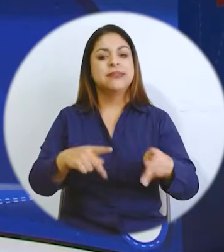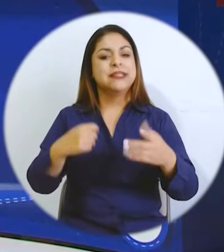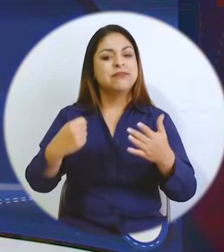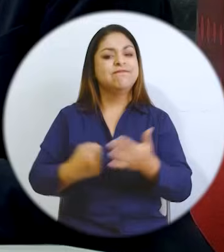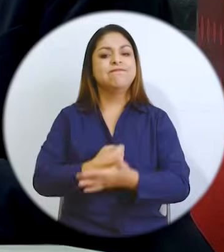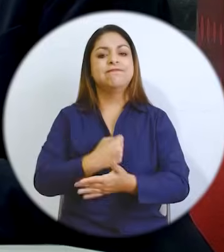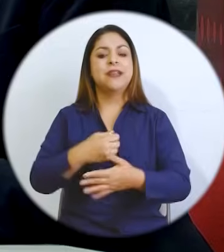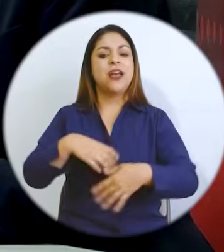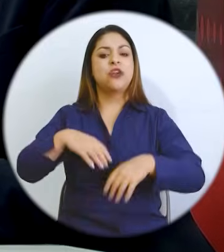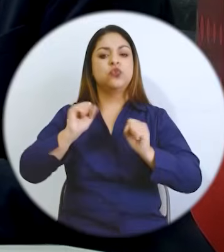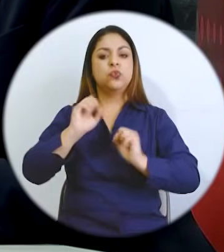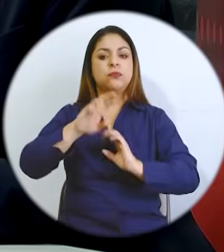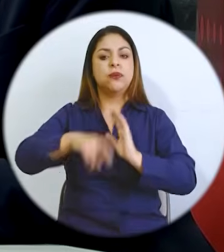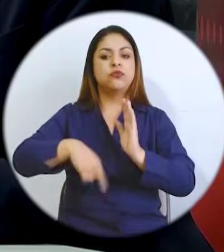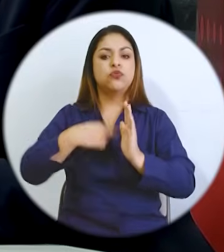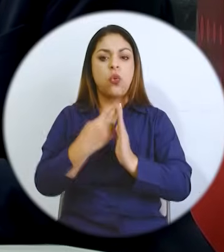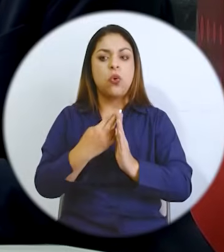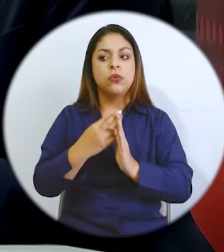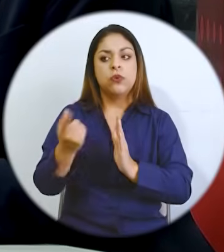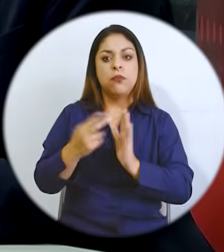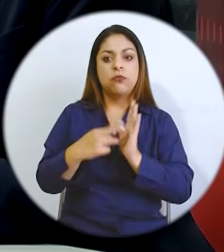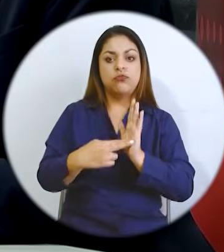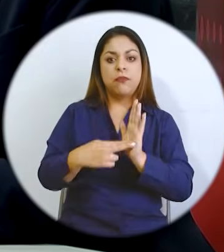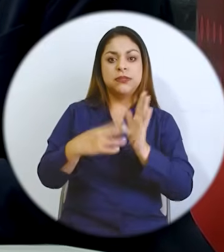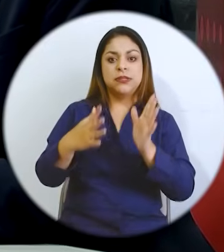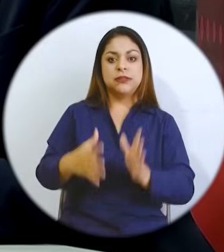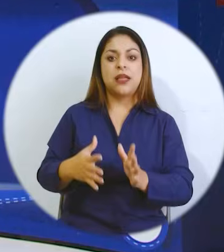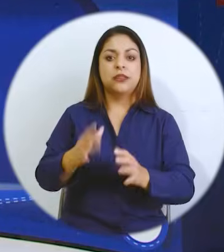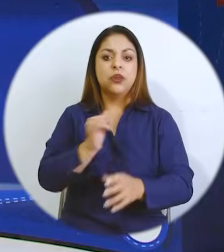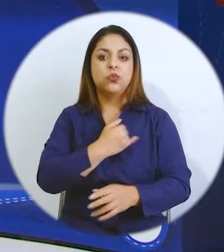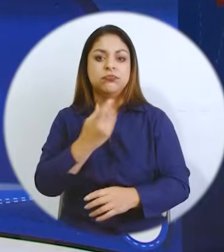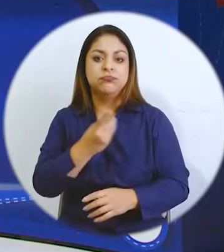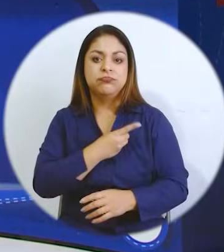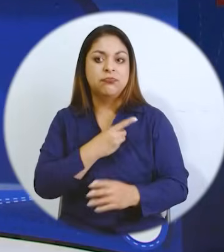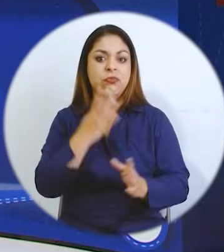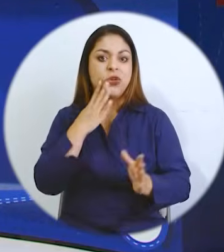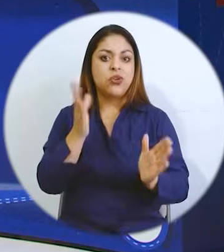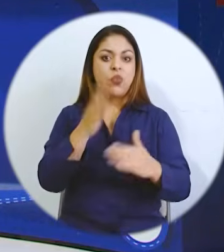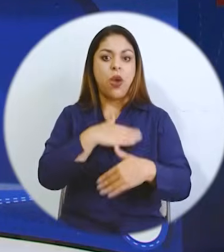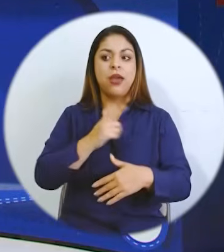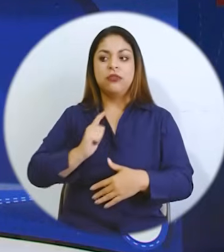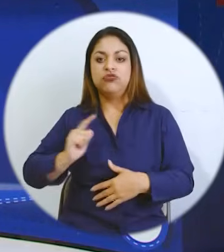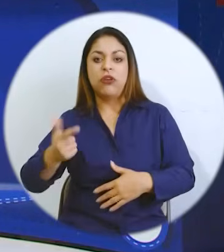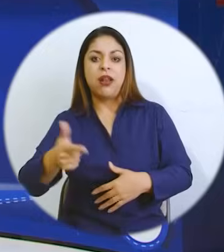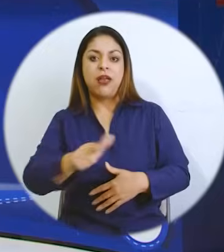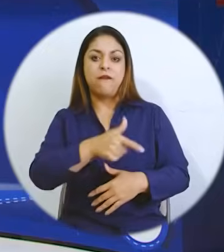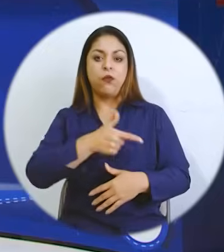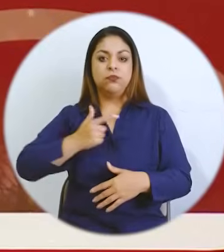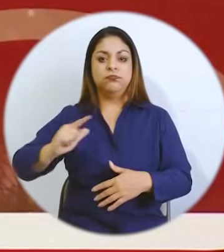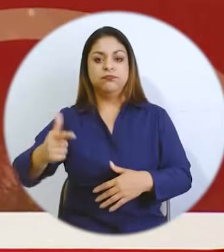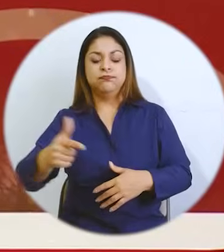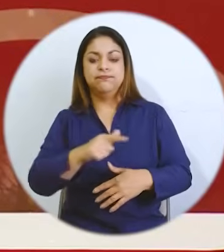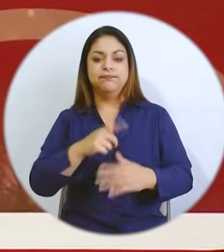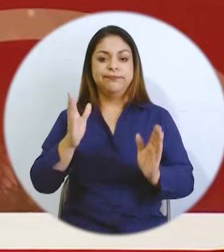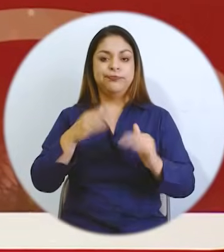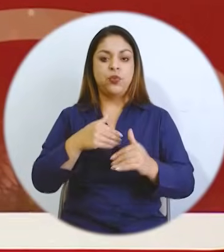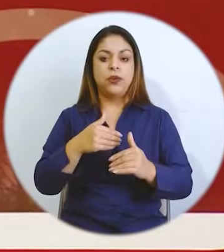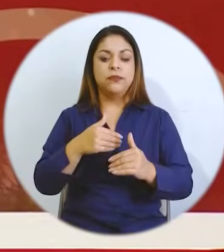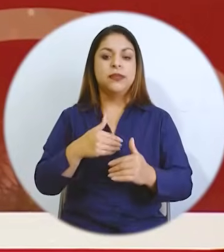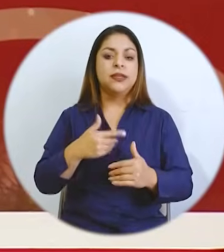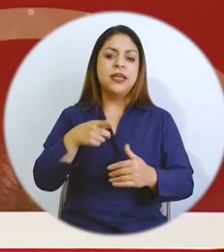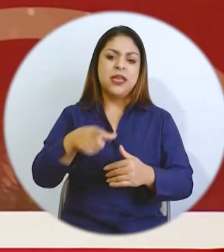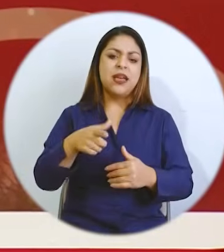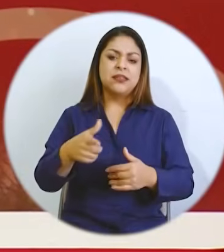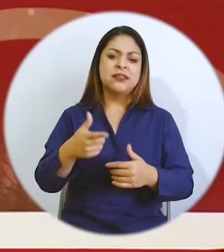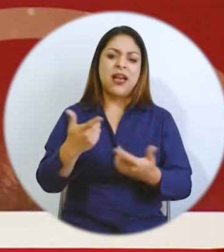que asumir ese rol de representante en la junta directiva a falta de un relevo generacional. Existe un desgaste muy grande actualmente